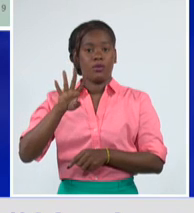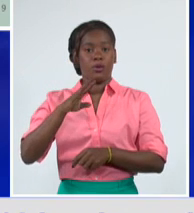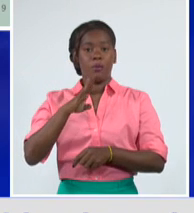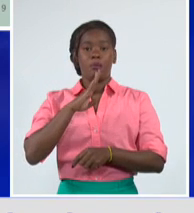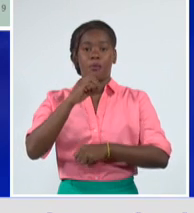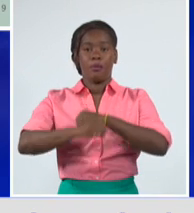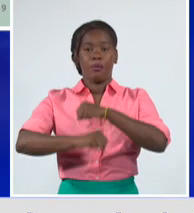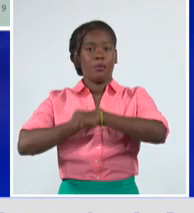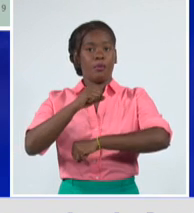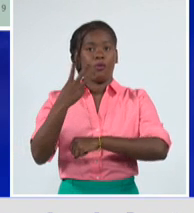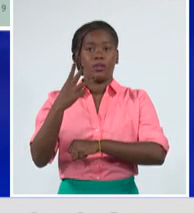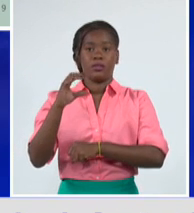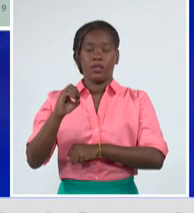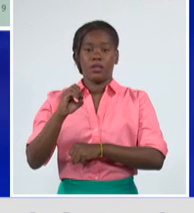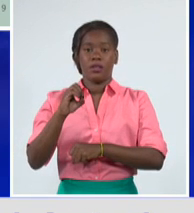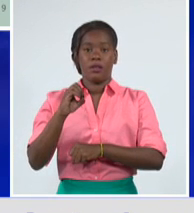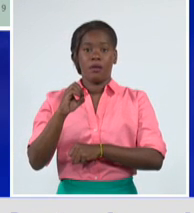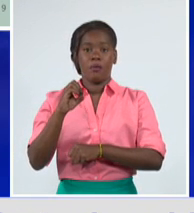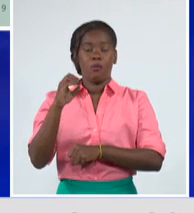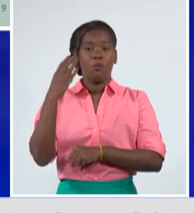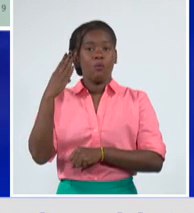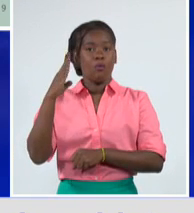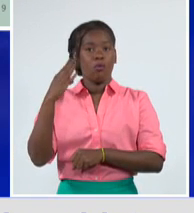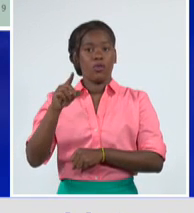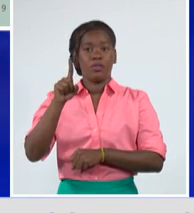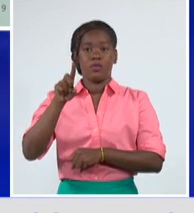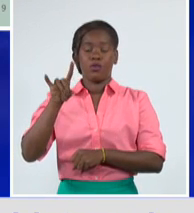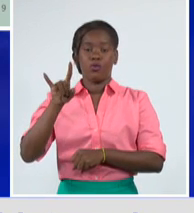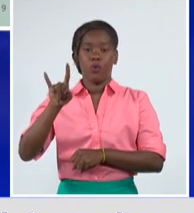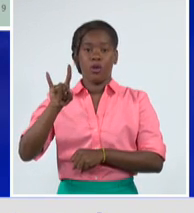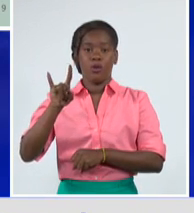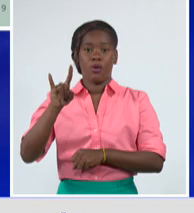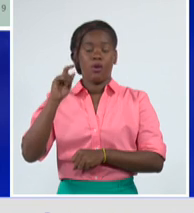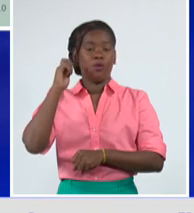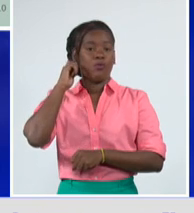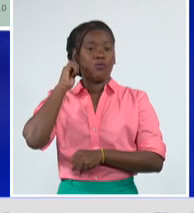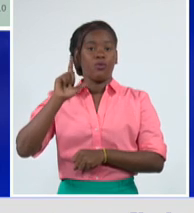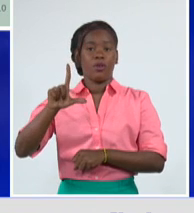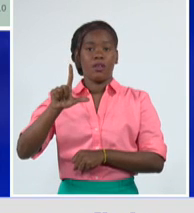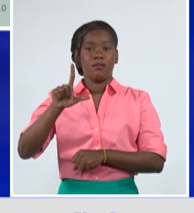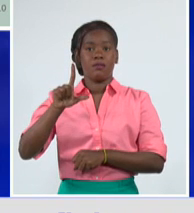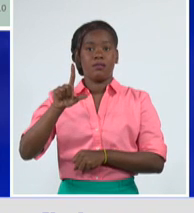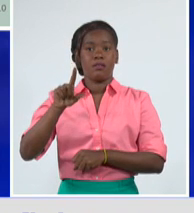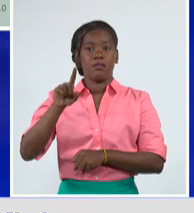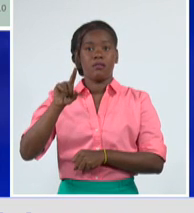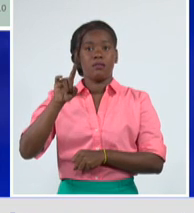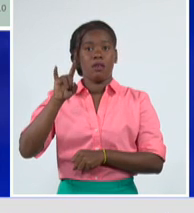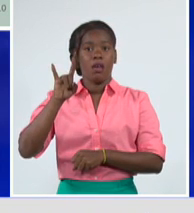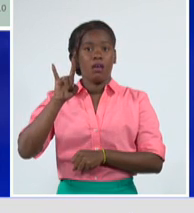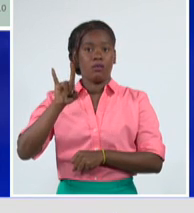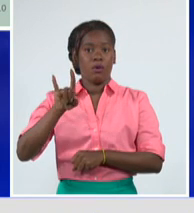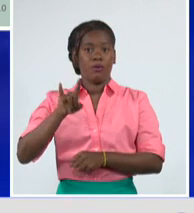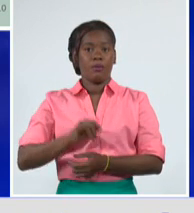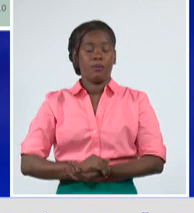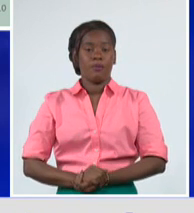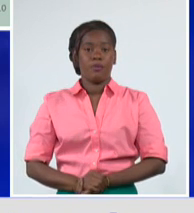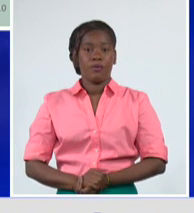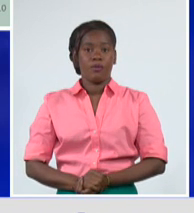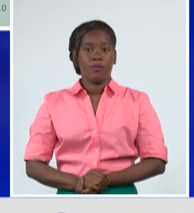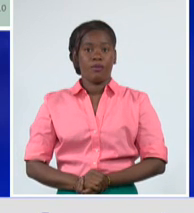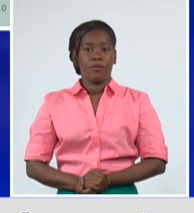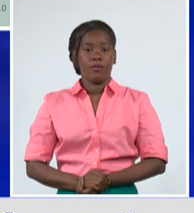10 y Ciro Redondo 5 casos en el día de ayer. Camagüey disminuye,